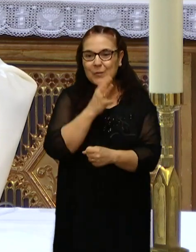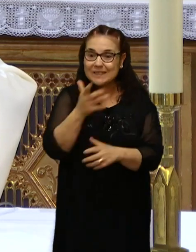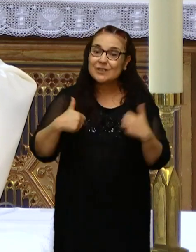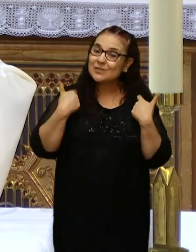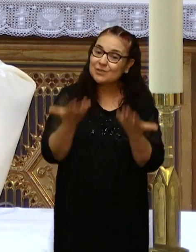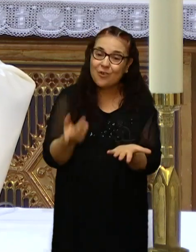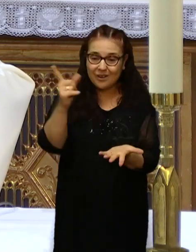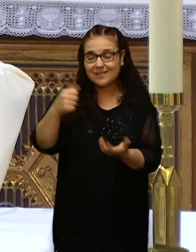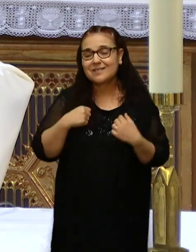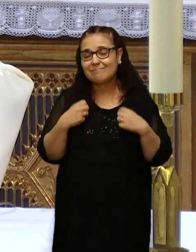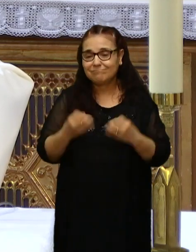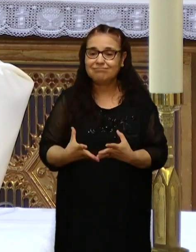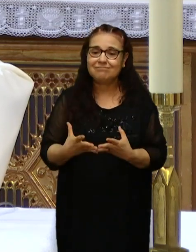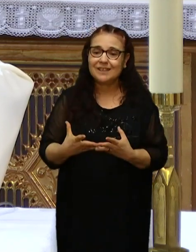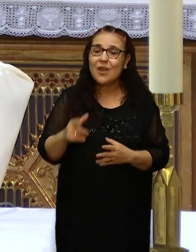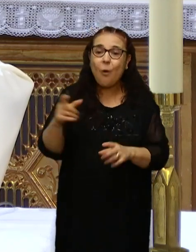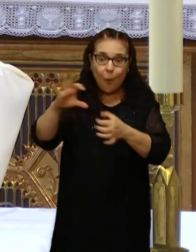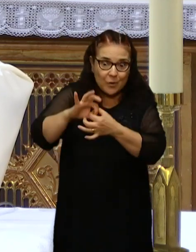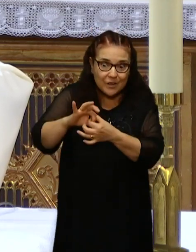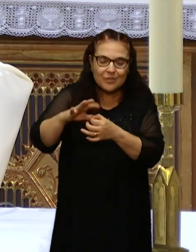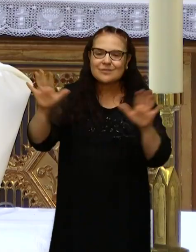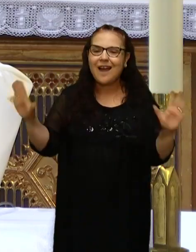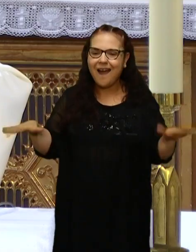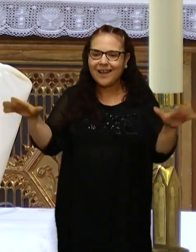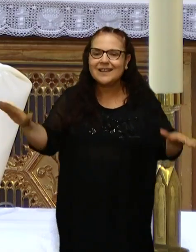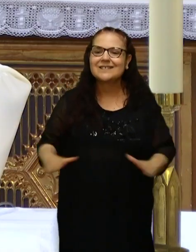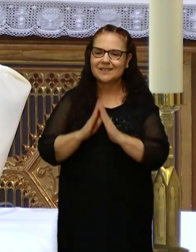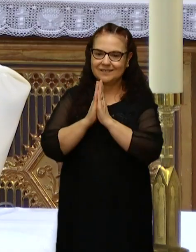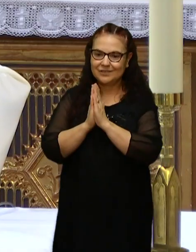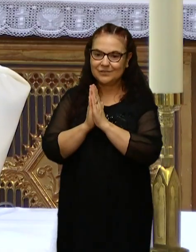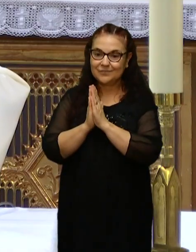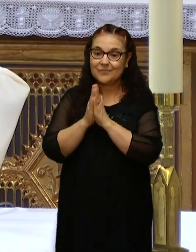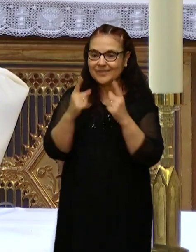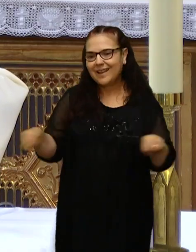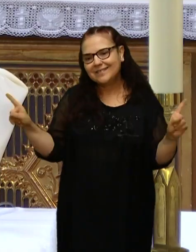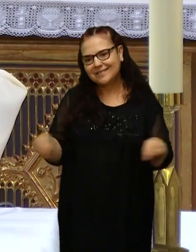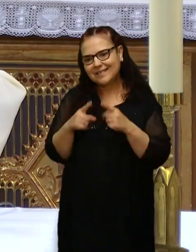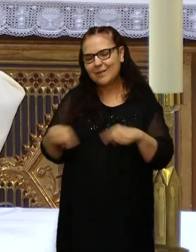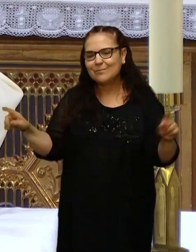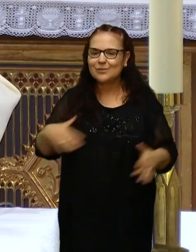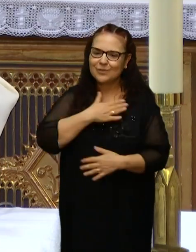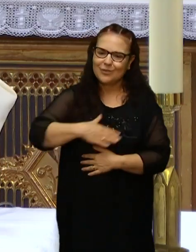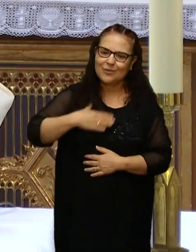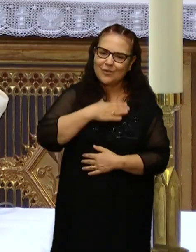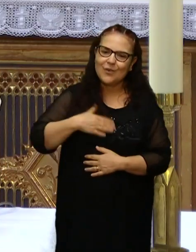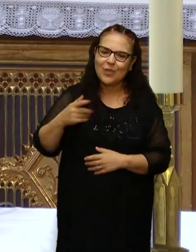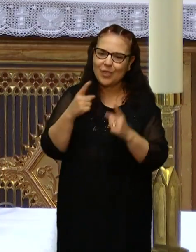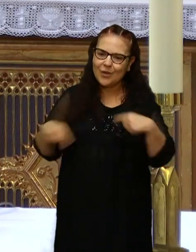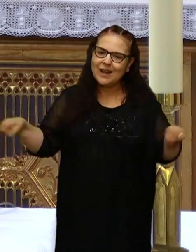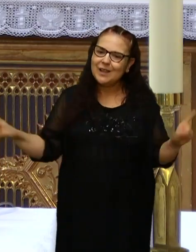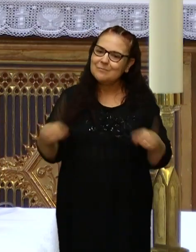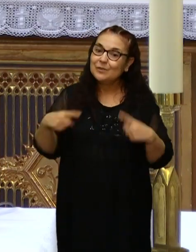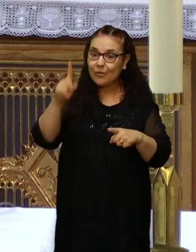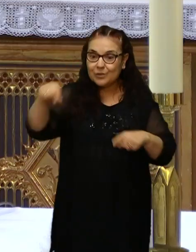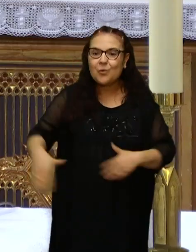dones de tu benevolencia, unidos a los ángeles y a los santos, cantamos con gozo el himno de